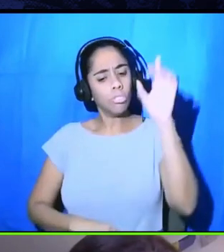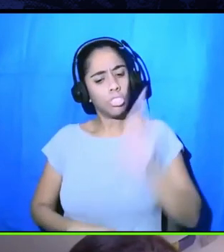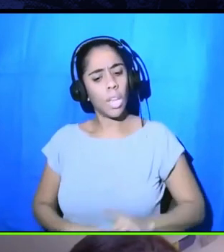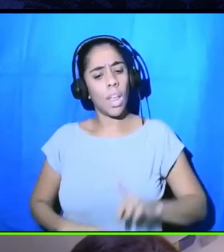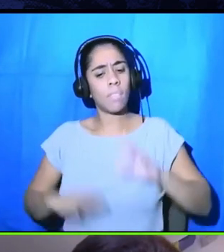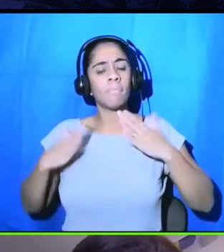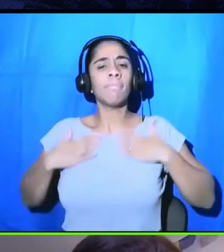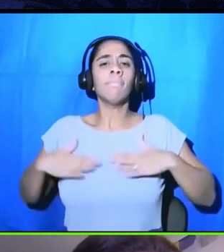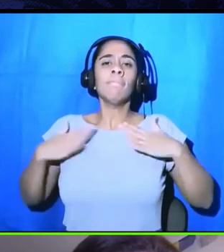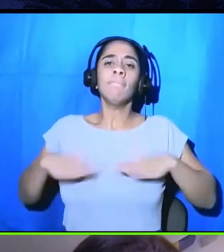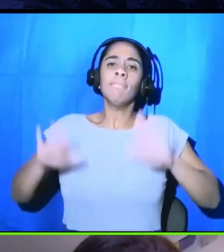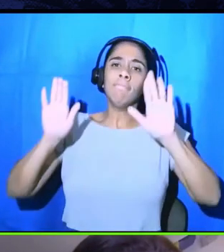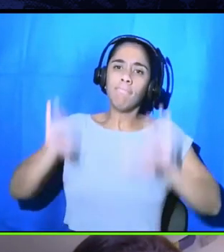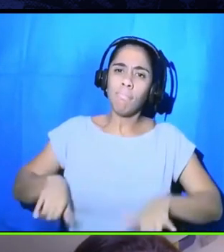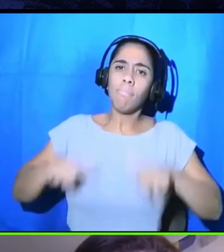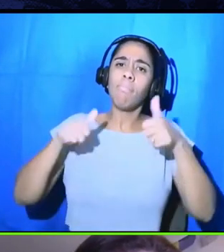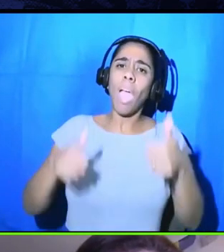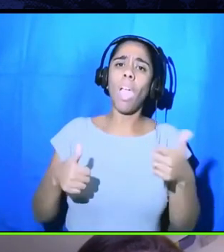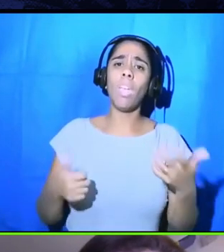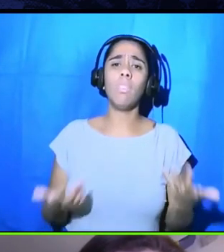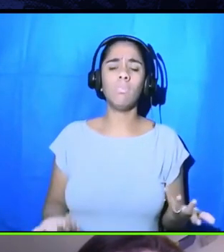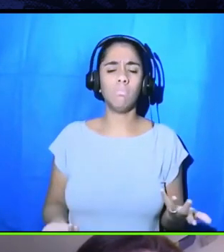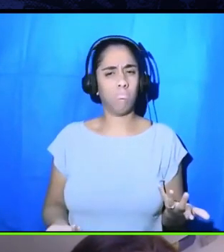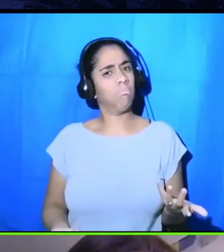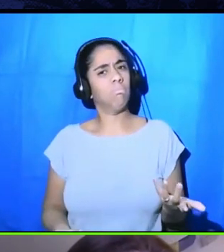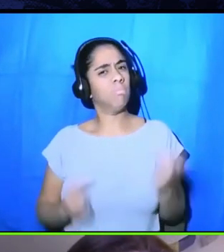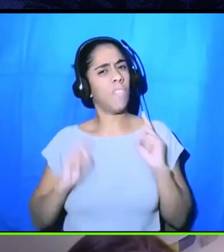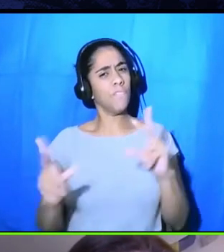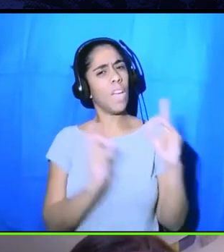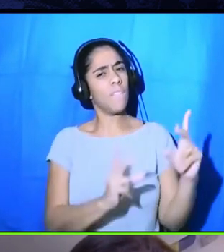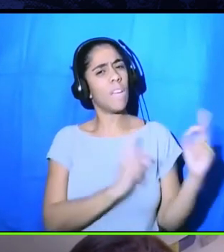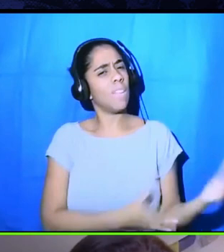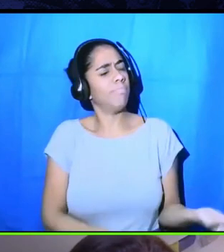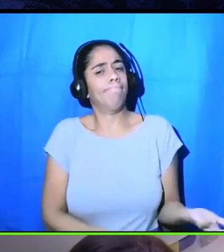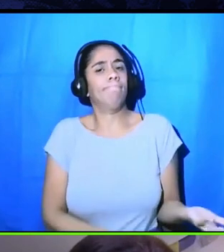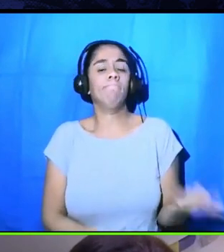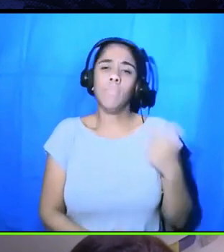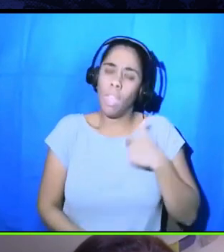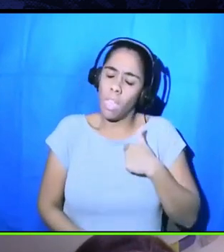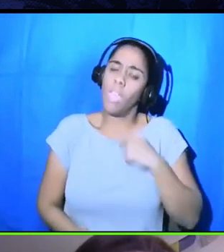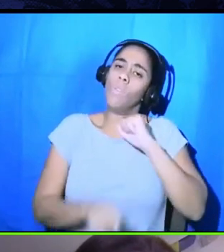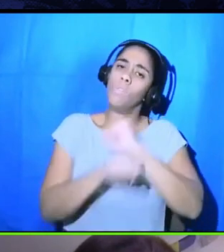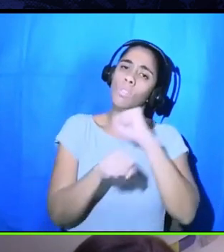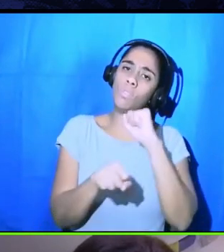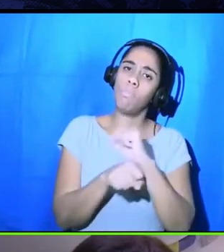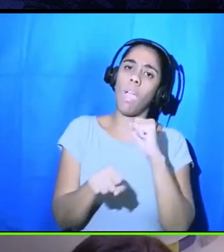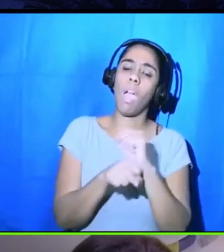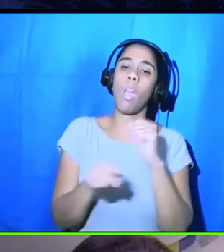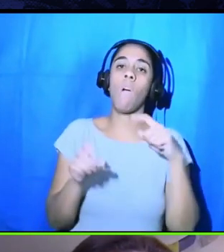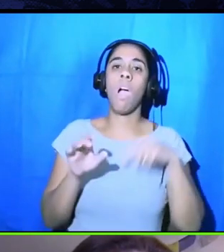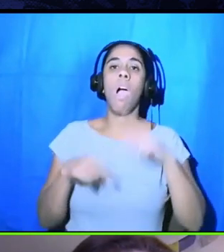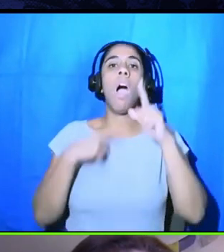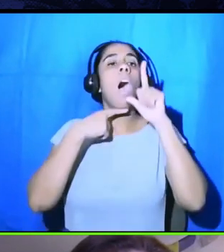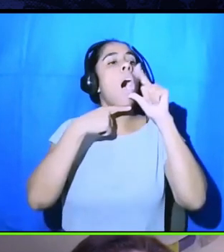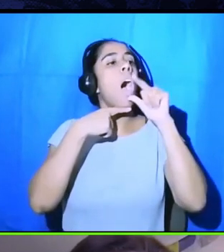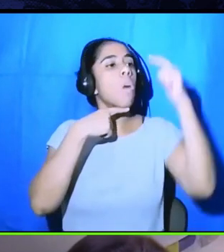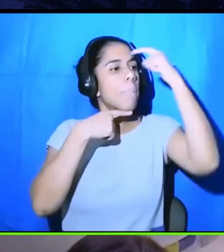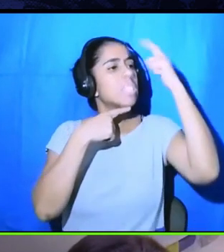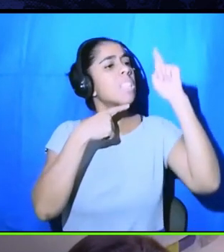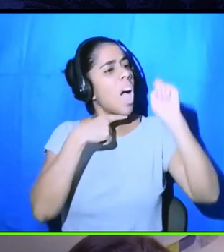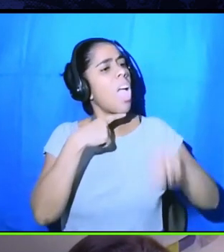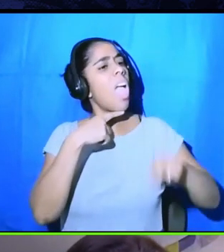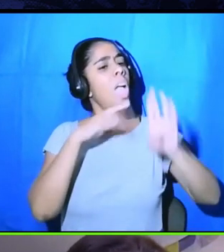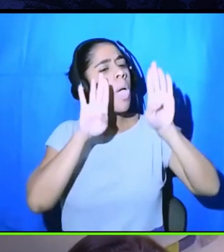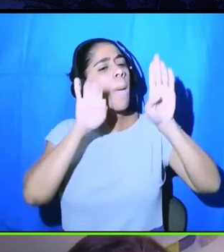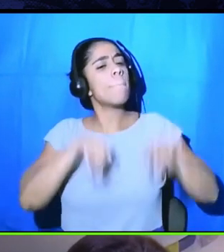regulación de la constitución para el agua la va a reconocer como un bien natural común y la va a proteger tenemos que